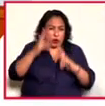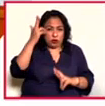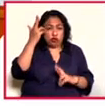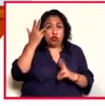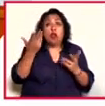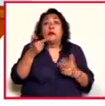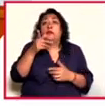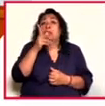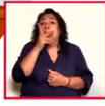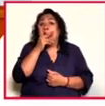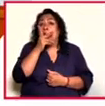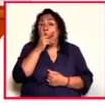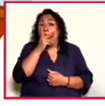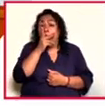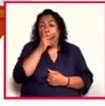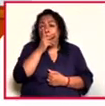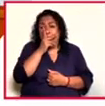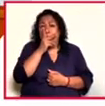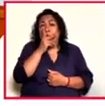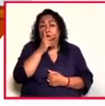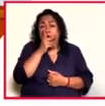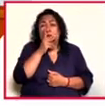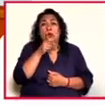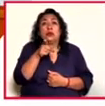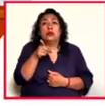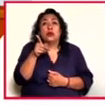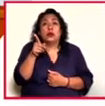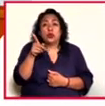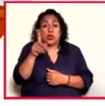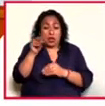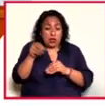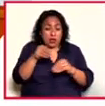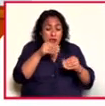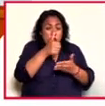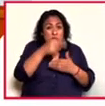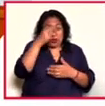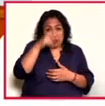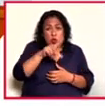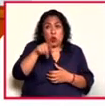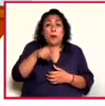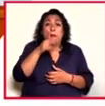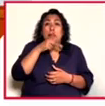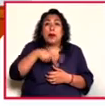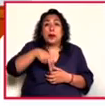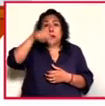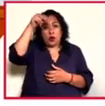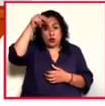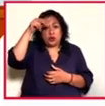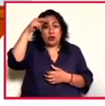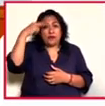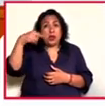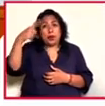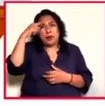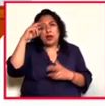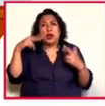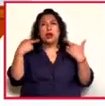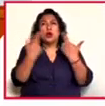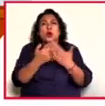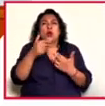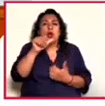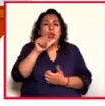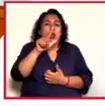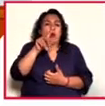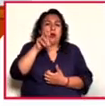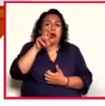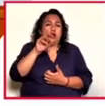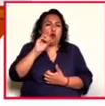papá, cuando los instala en la Ciudad de México, viaja al norte para reunirse con el entonces general Álvaro Obregón, y